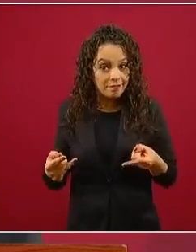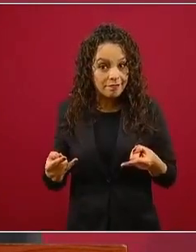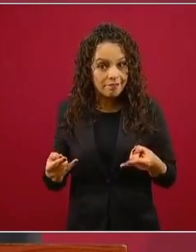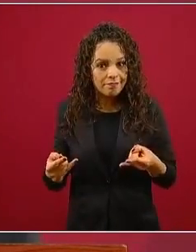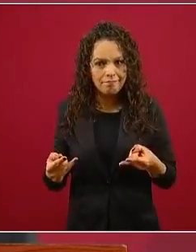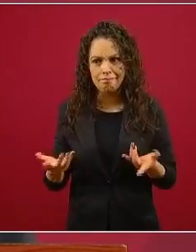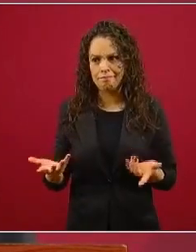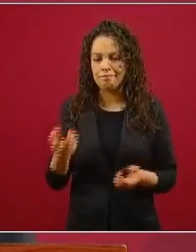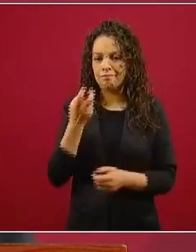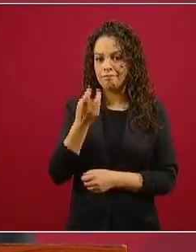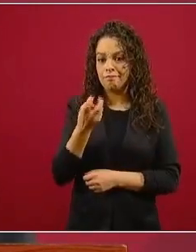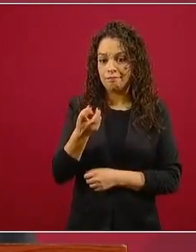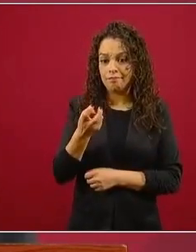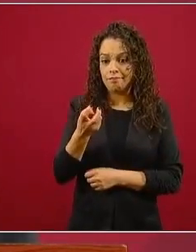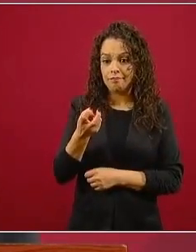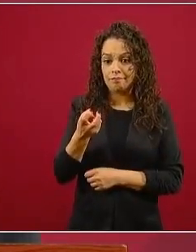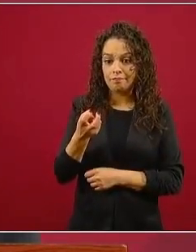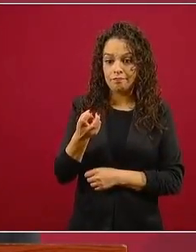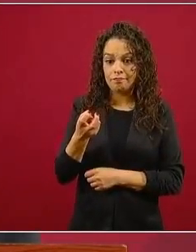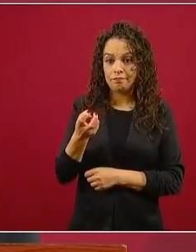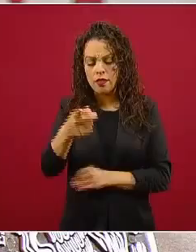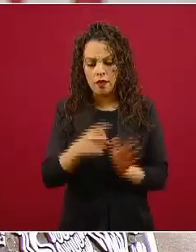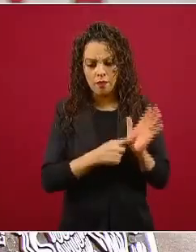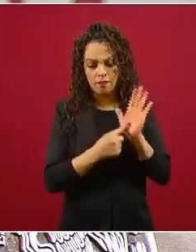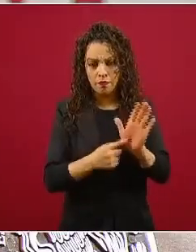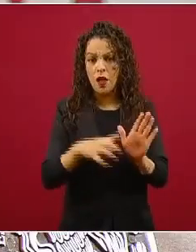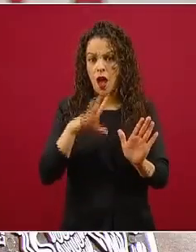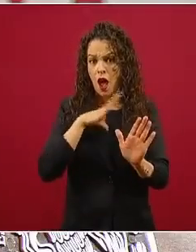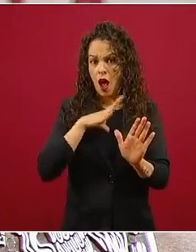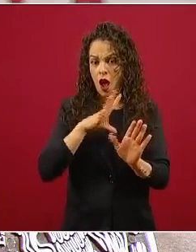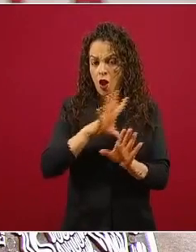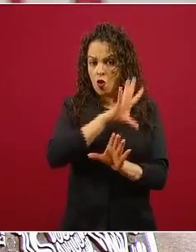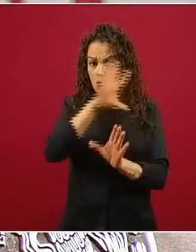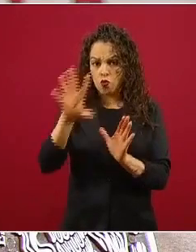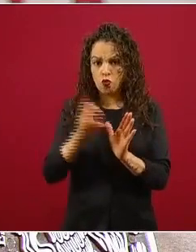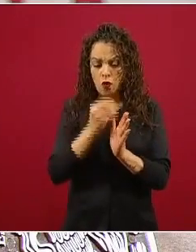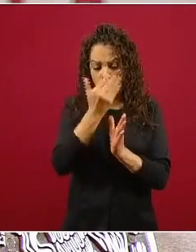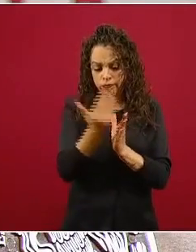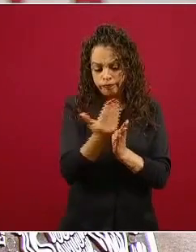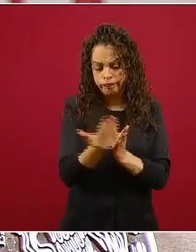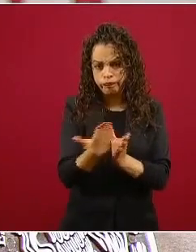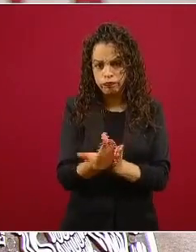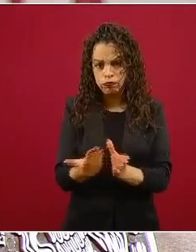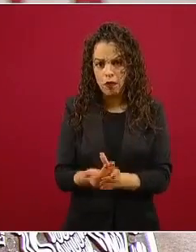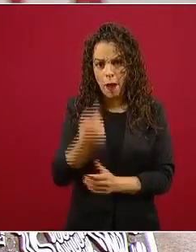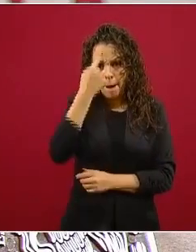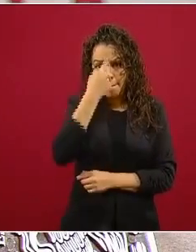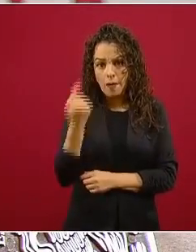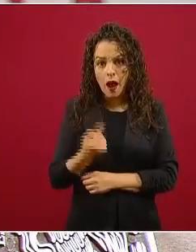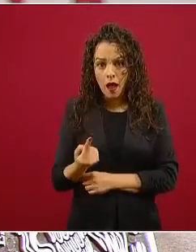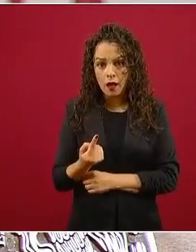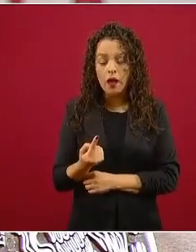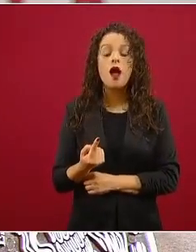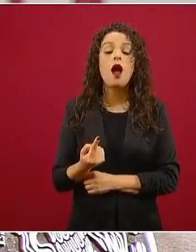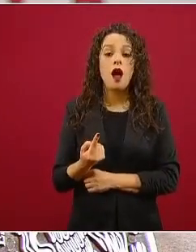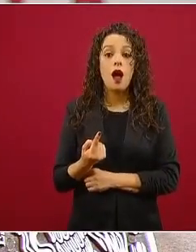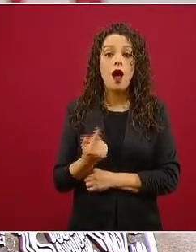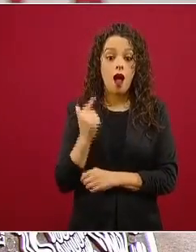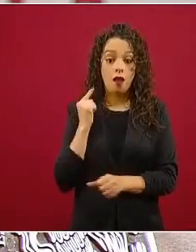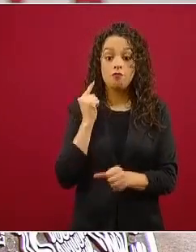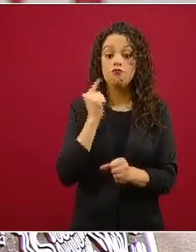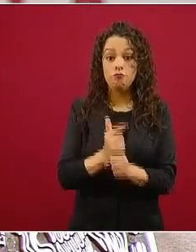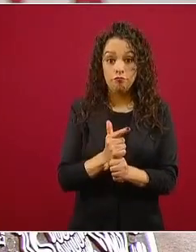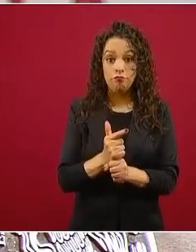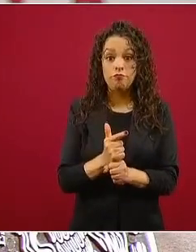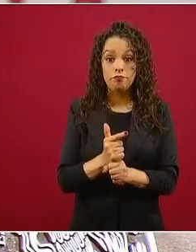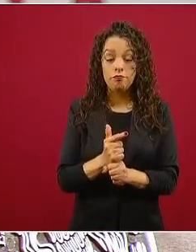sea, todo esto que fabricaron para demostrar de